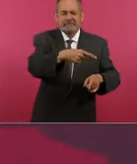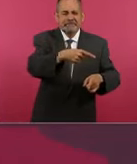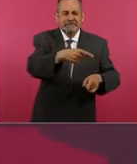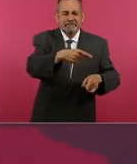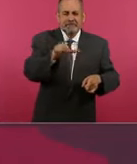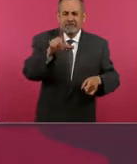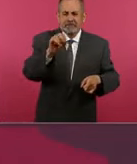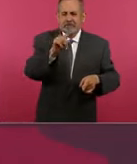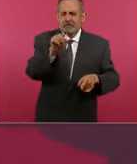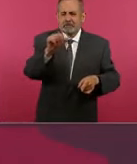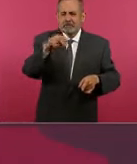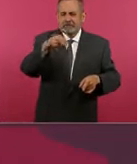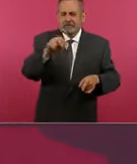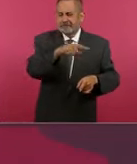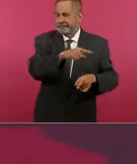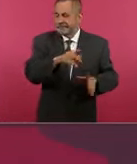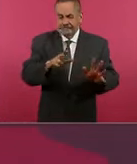Lozano, creo que sí.